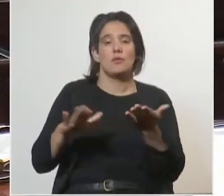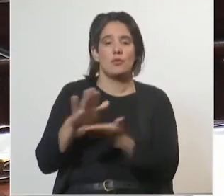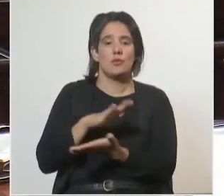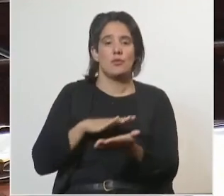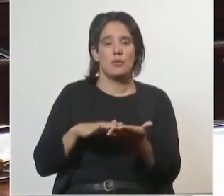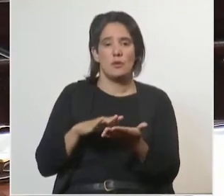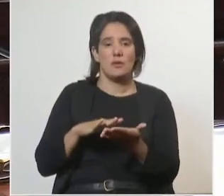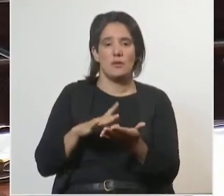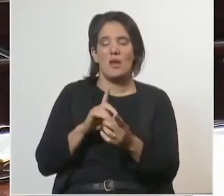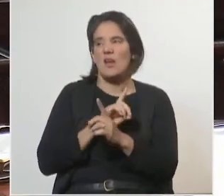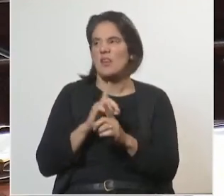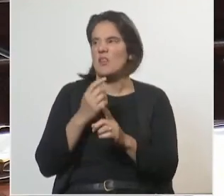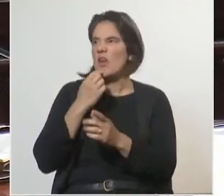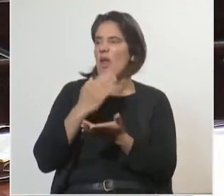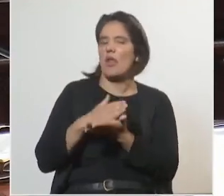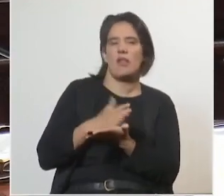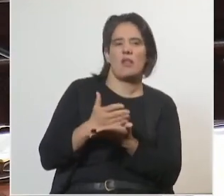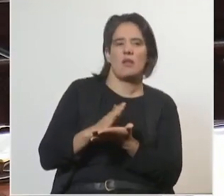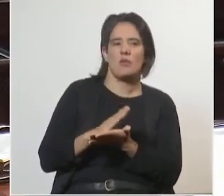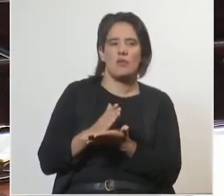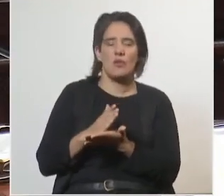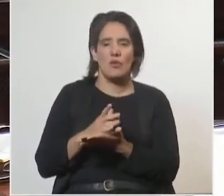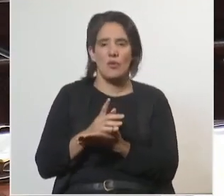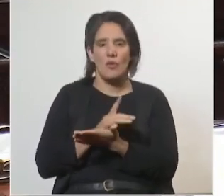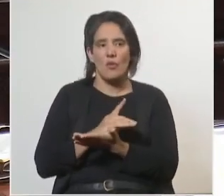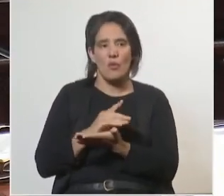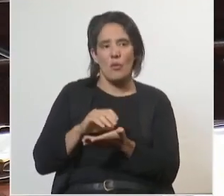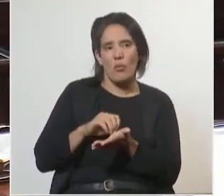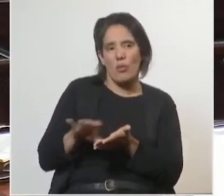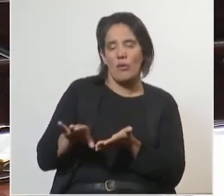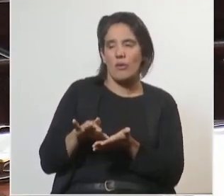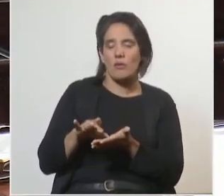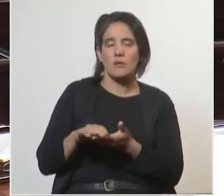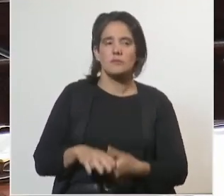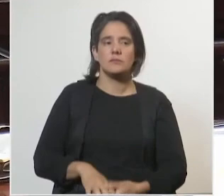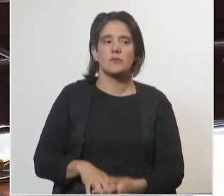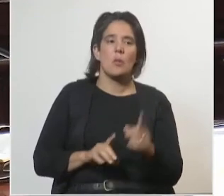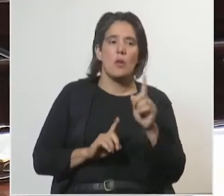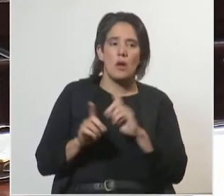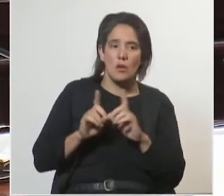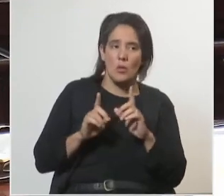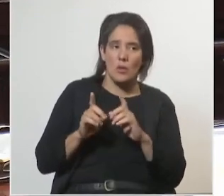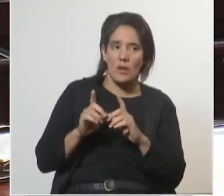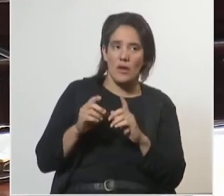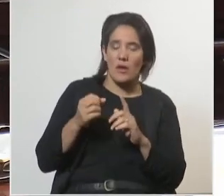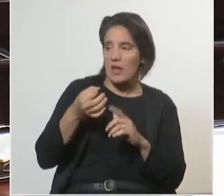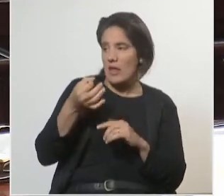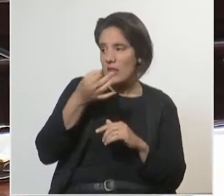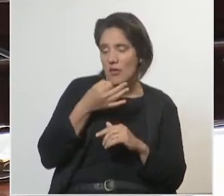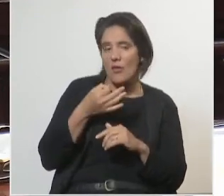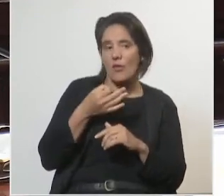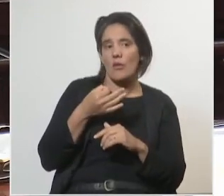sin el ánimo de efectuar discriminaciones odiosas, como de alguna manera nos han venido a